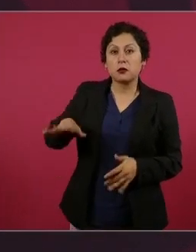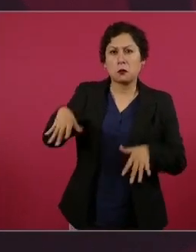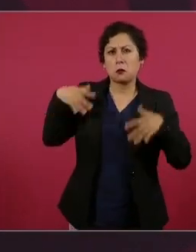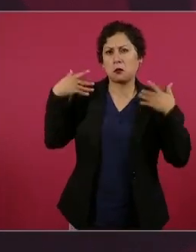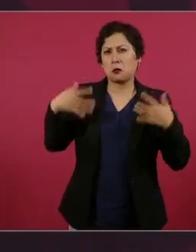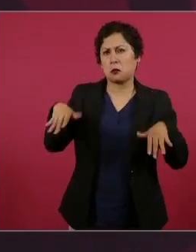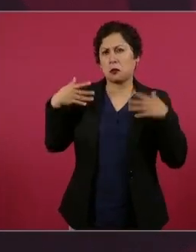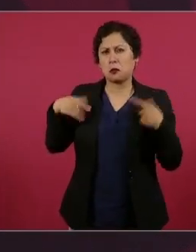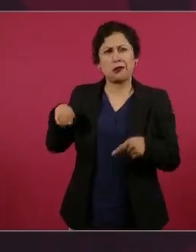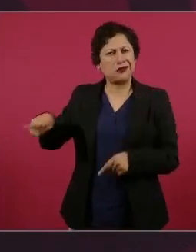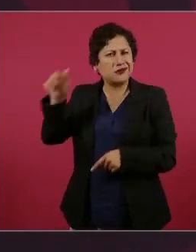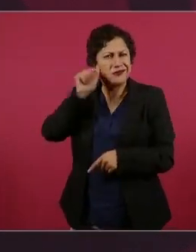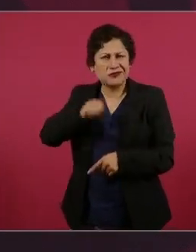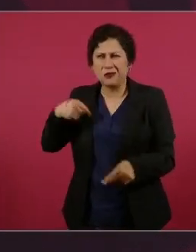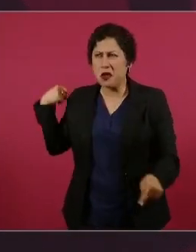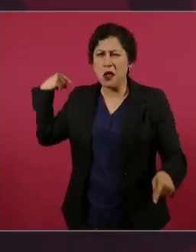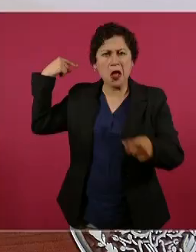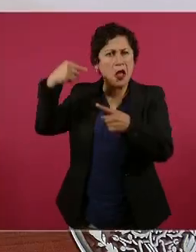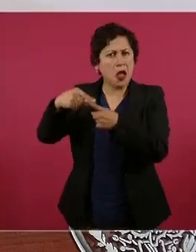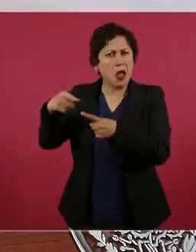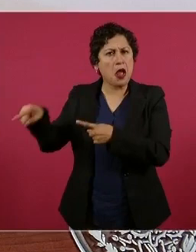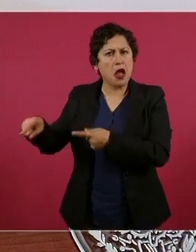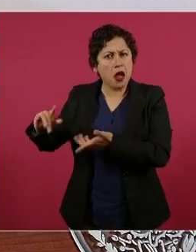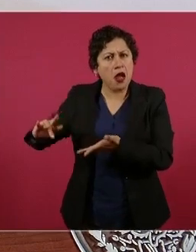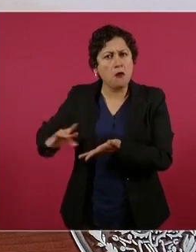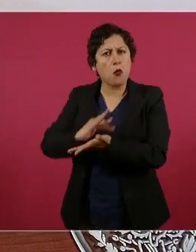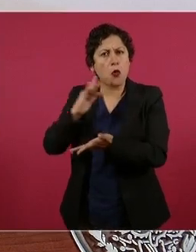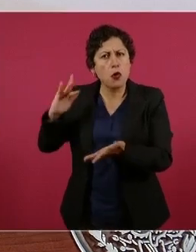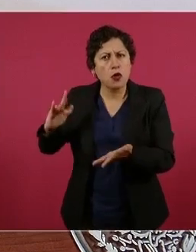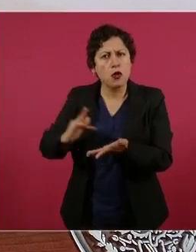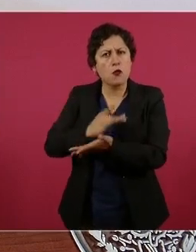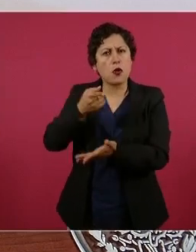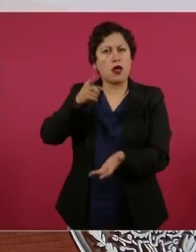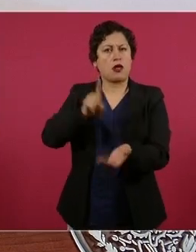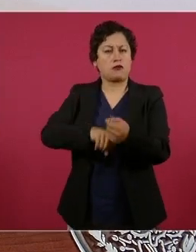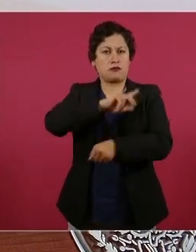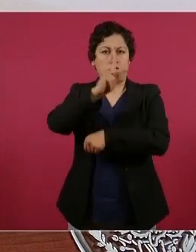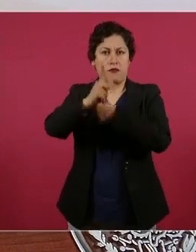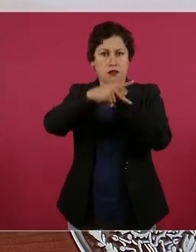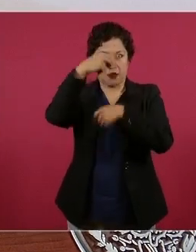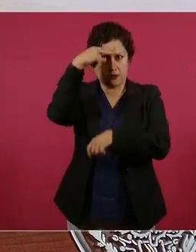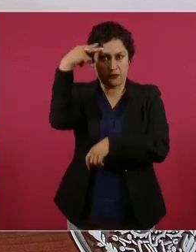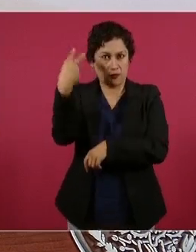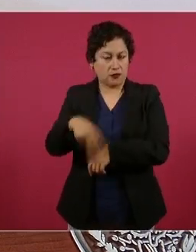Esto para que no se